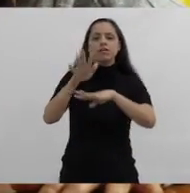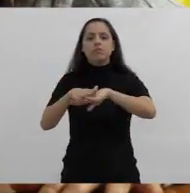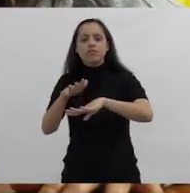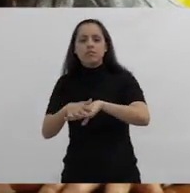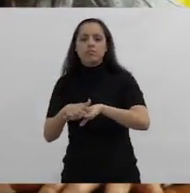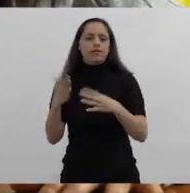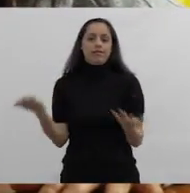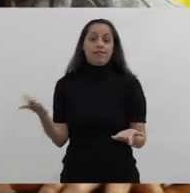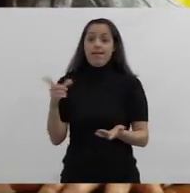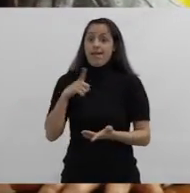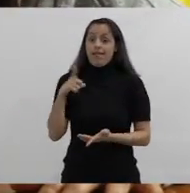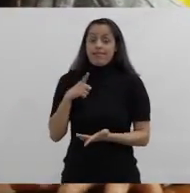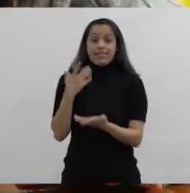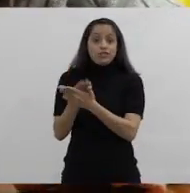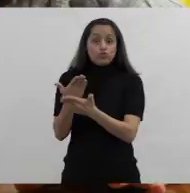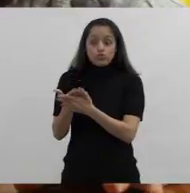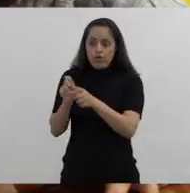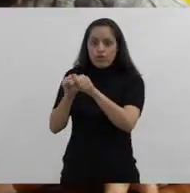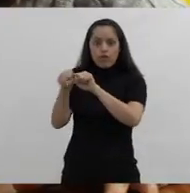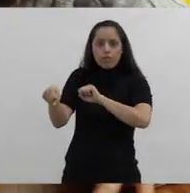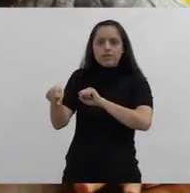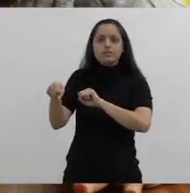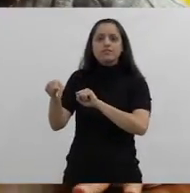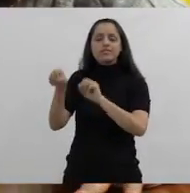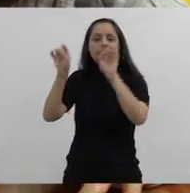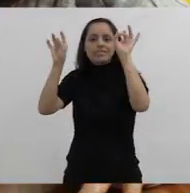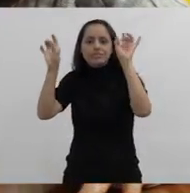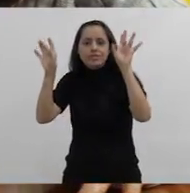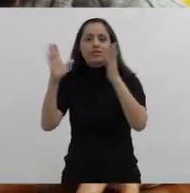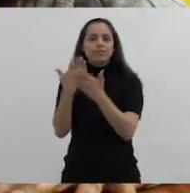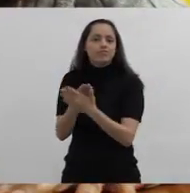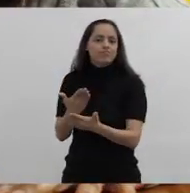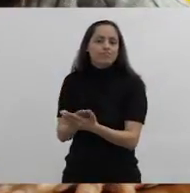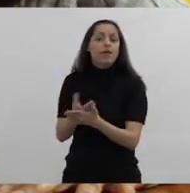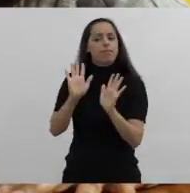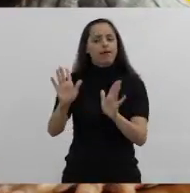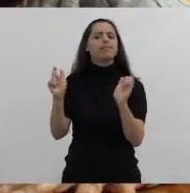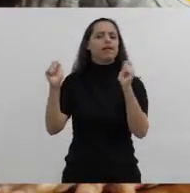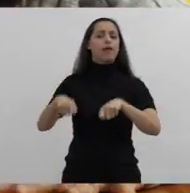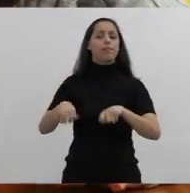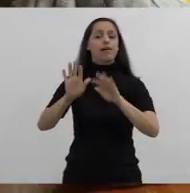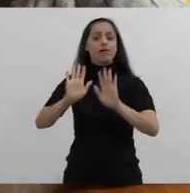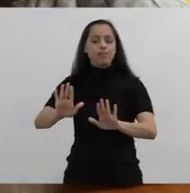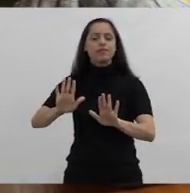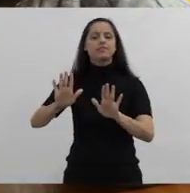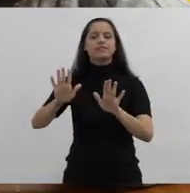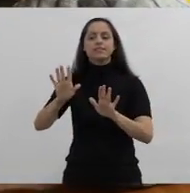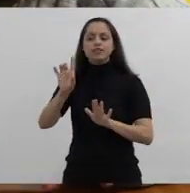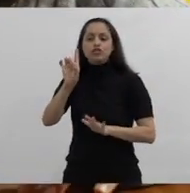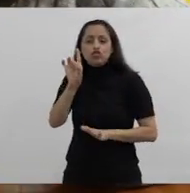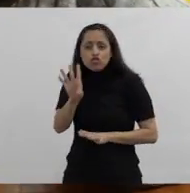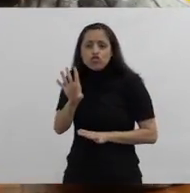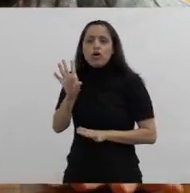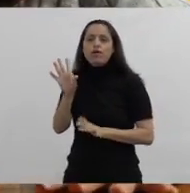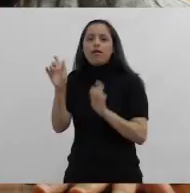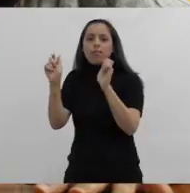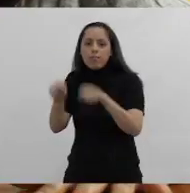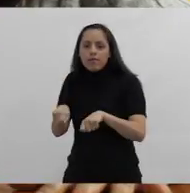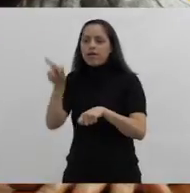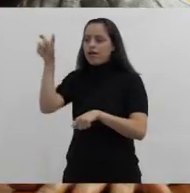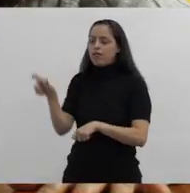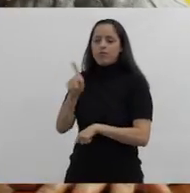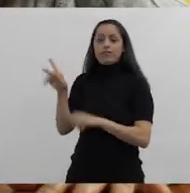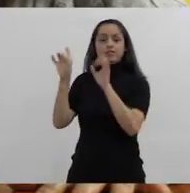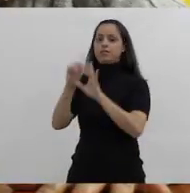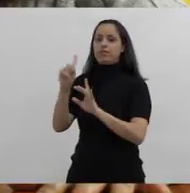disciplina, historia, matemática, no vienen de especial, no vienen con esa concepción y son capaces. No es que solo pueden los profesores de